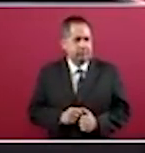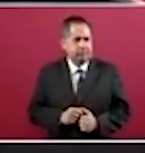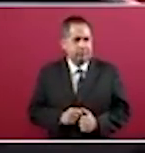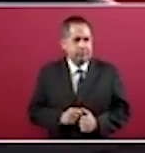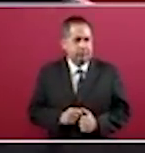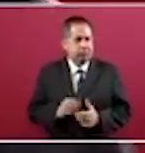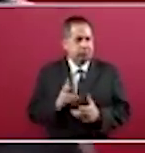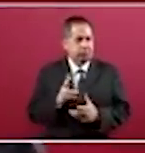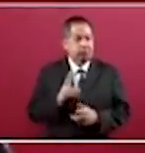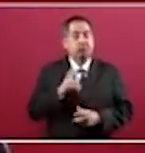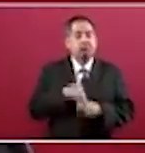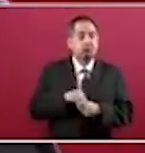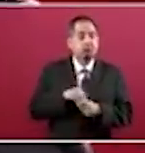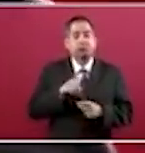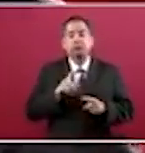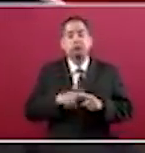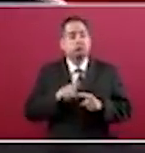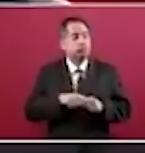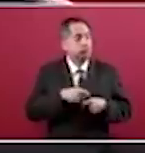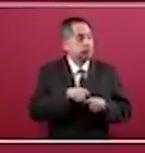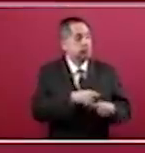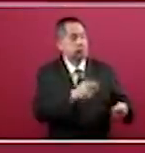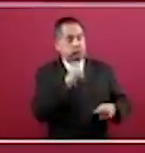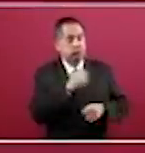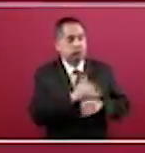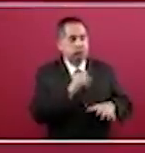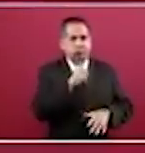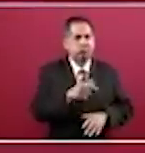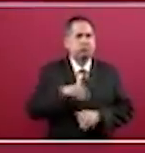a los contribuyentes que